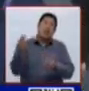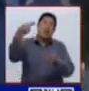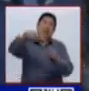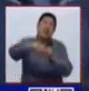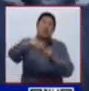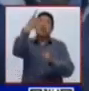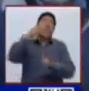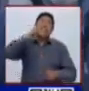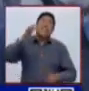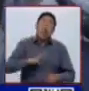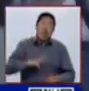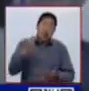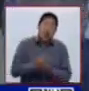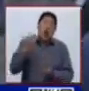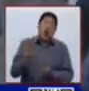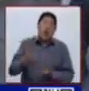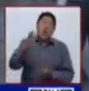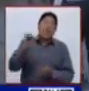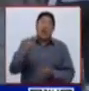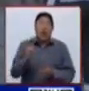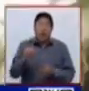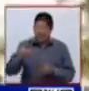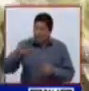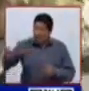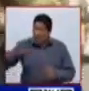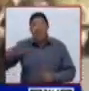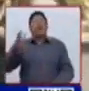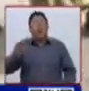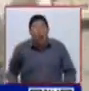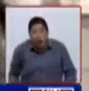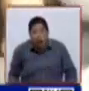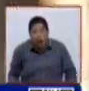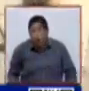Una señora ha comprado 50 talonarios.